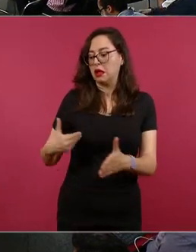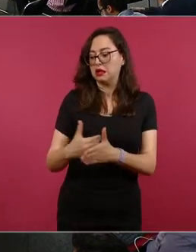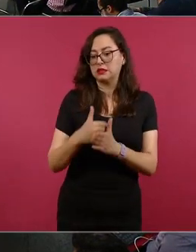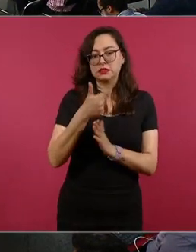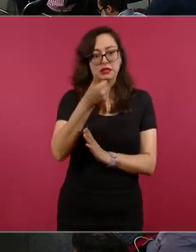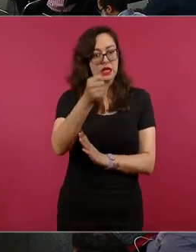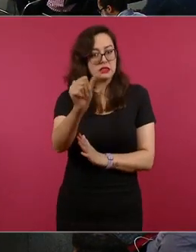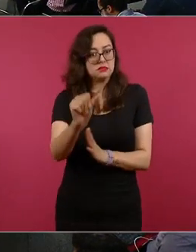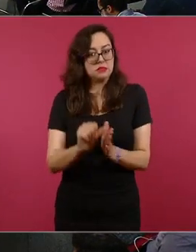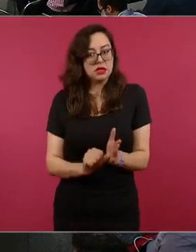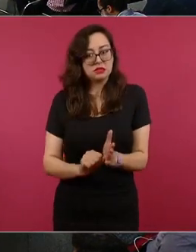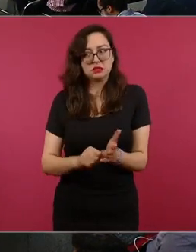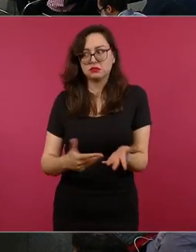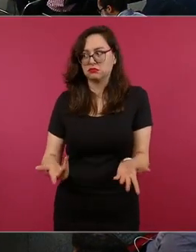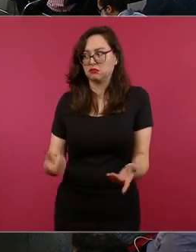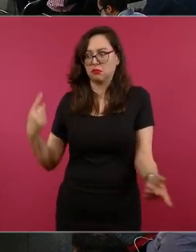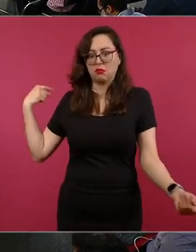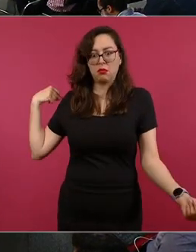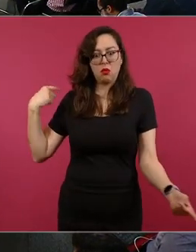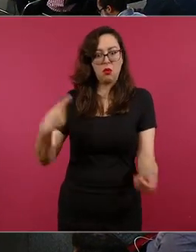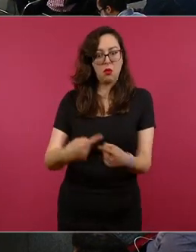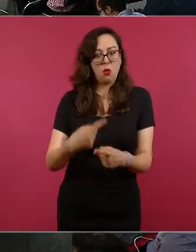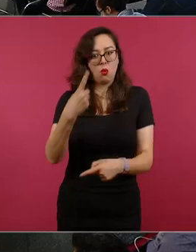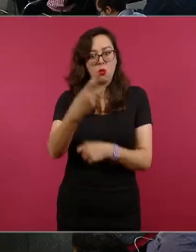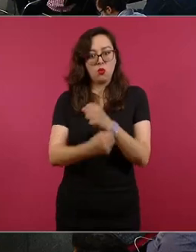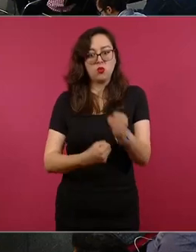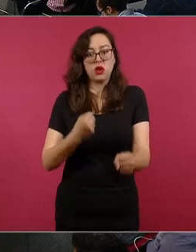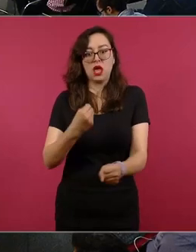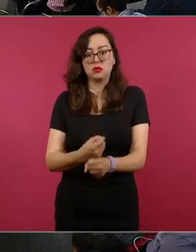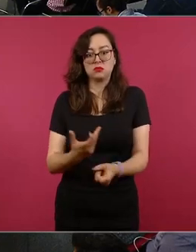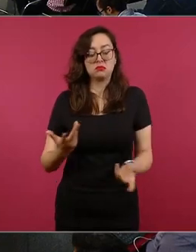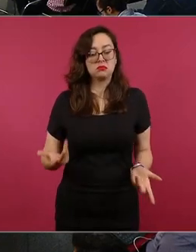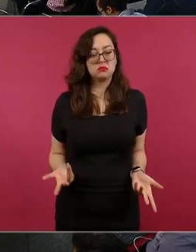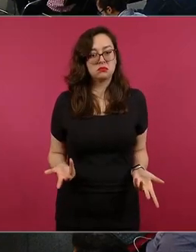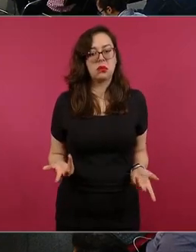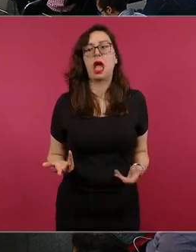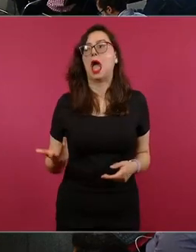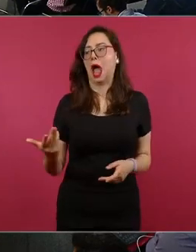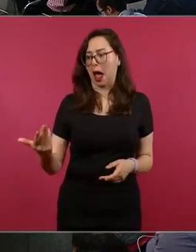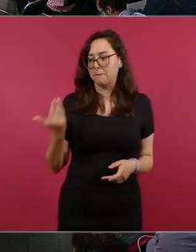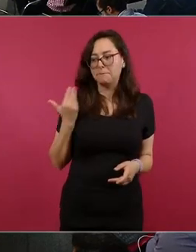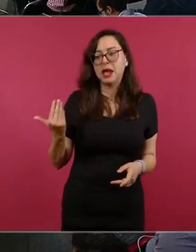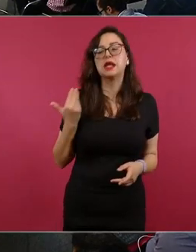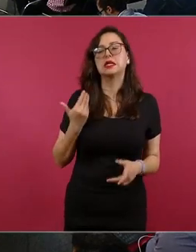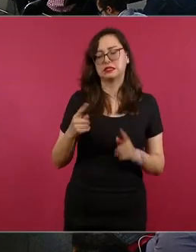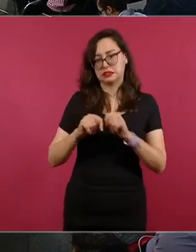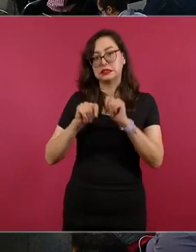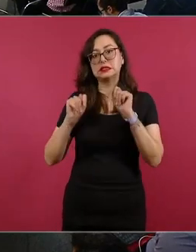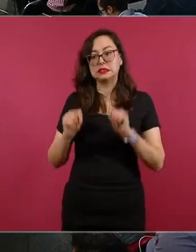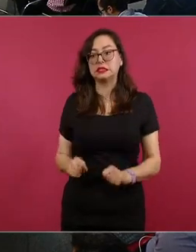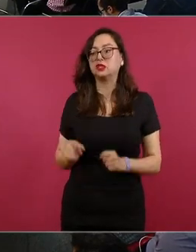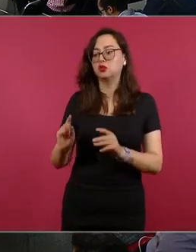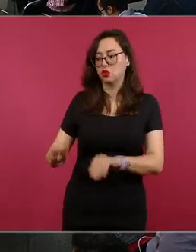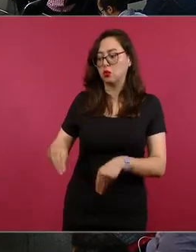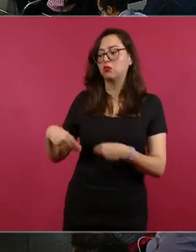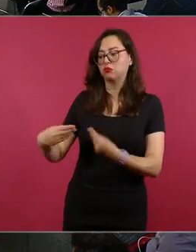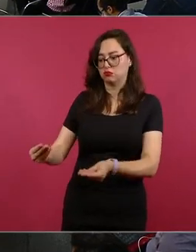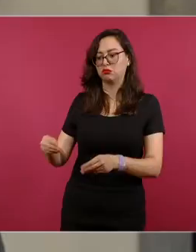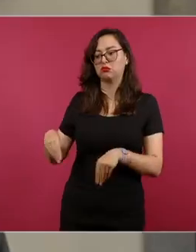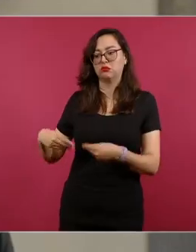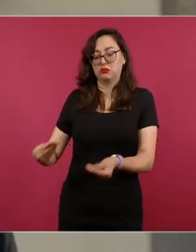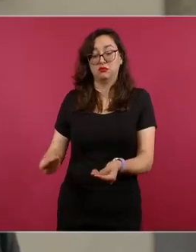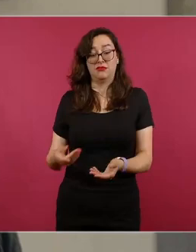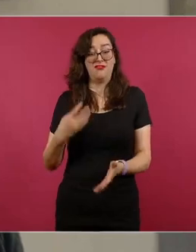meses. Hace unos días apenas les entregaron sus títulos. Sin embargo, todavía queda pendiente la entrega de cédulas